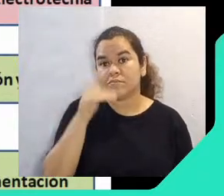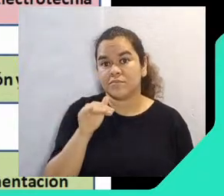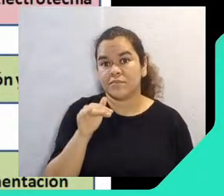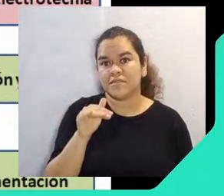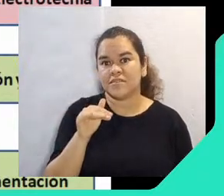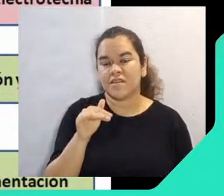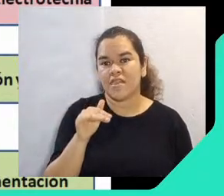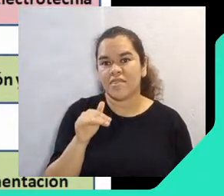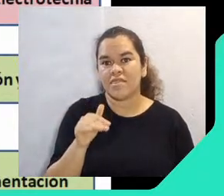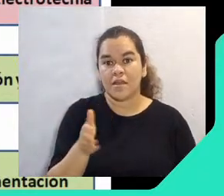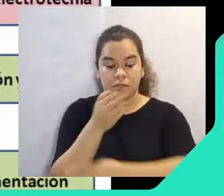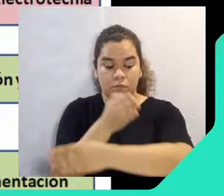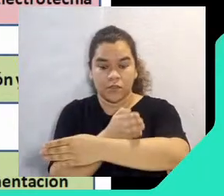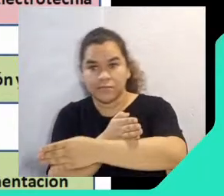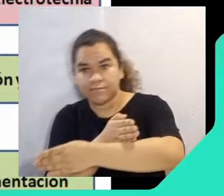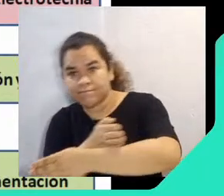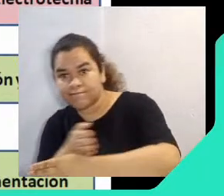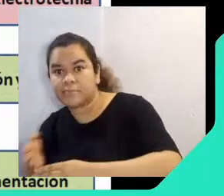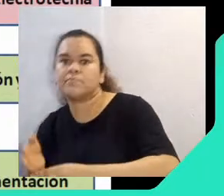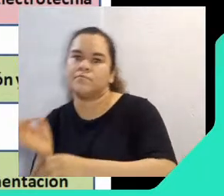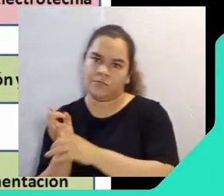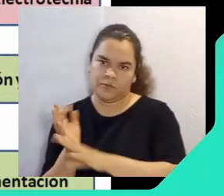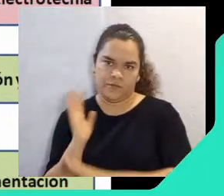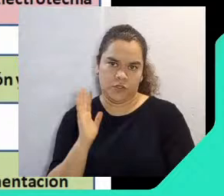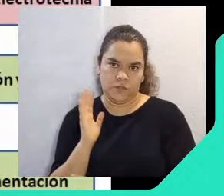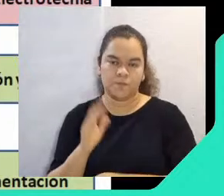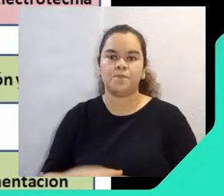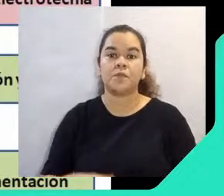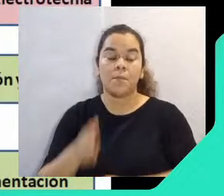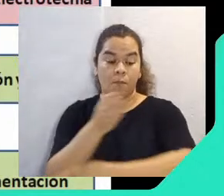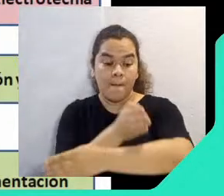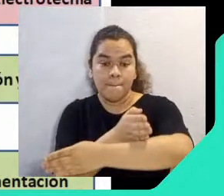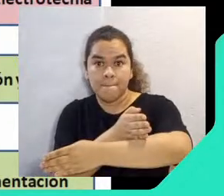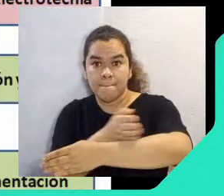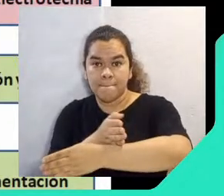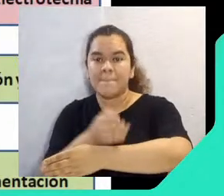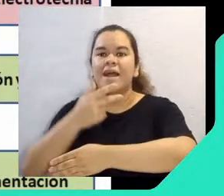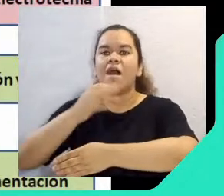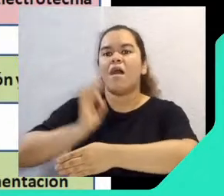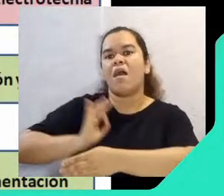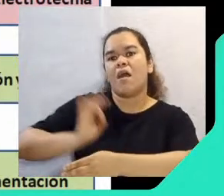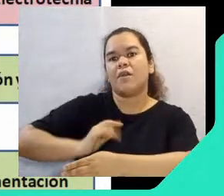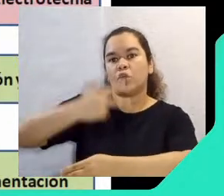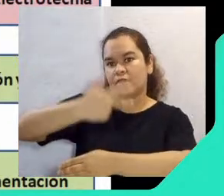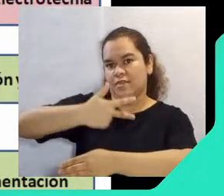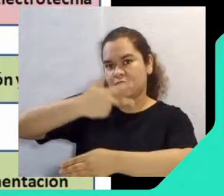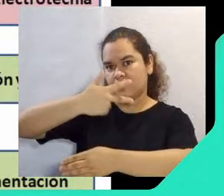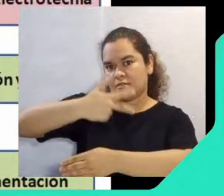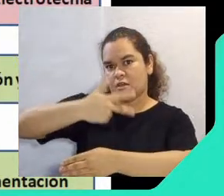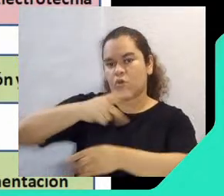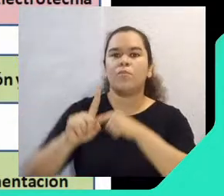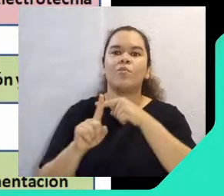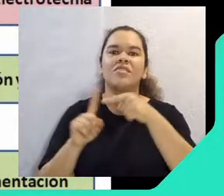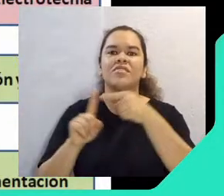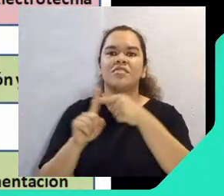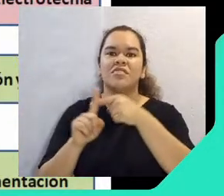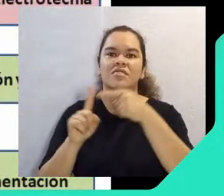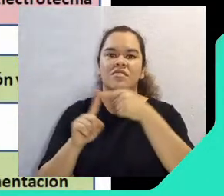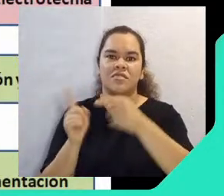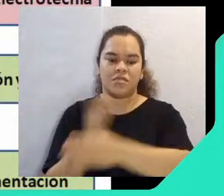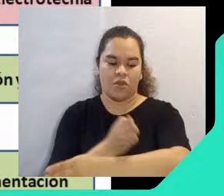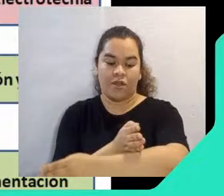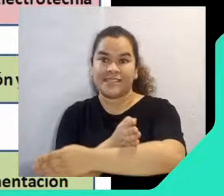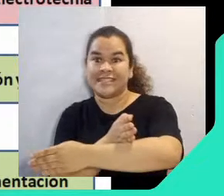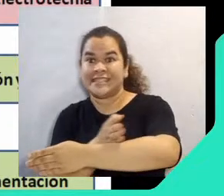digamos, esta formación profesional integral. Luego, en un tercer año, ya aparece un ciclo intermedio donde empieza la formación